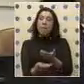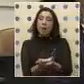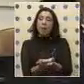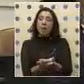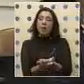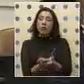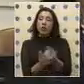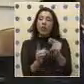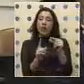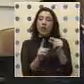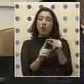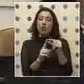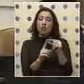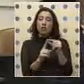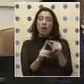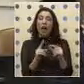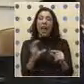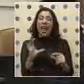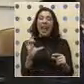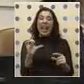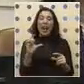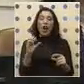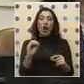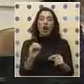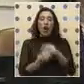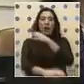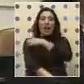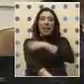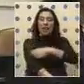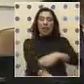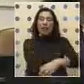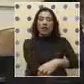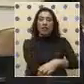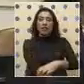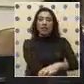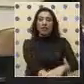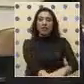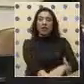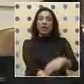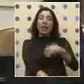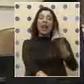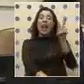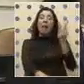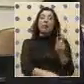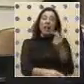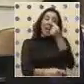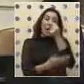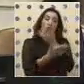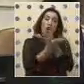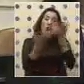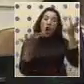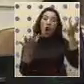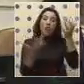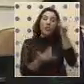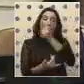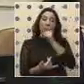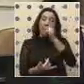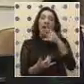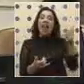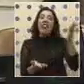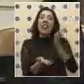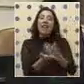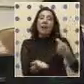de un concepto eco-regionalista. El que contamina paga. Ese concepto ya lo conocemos.